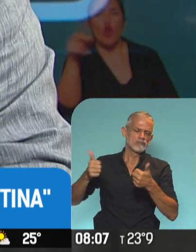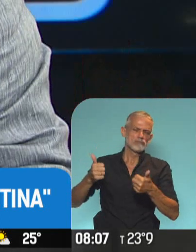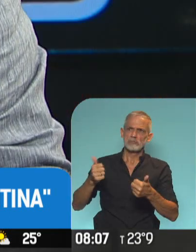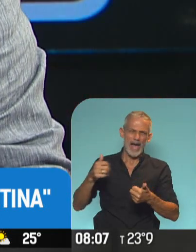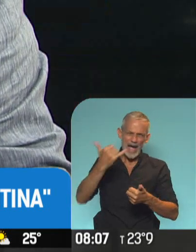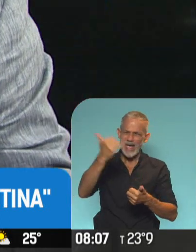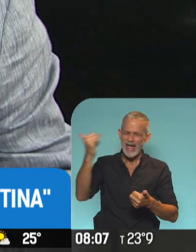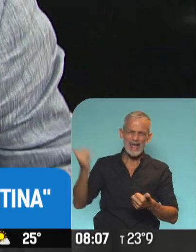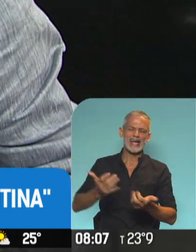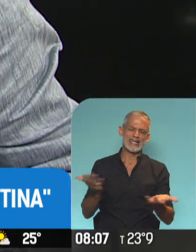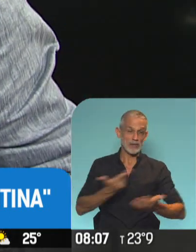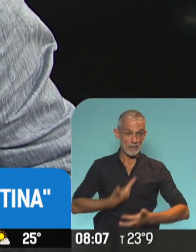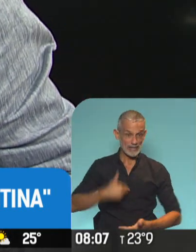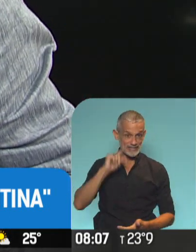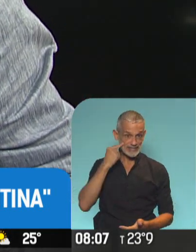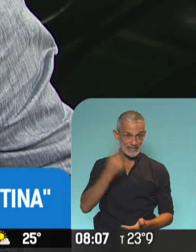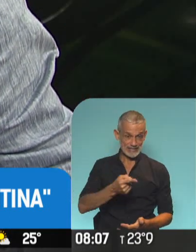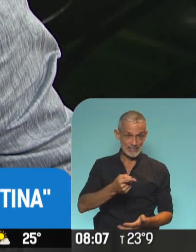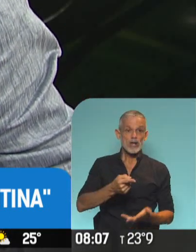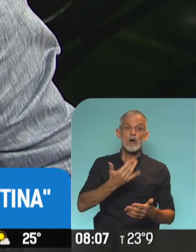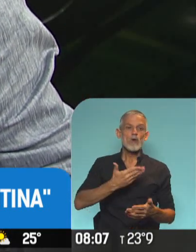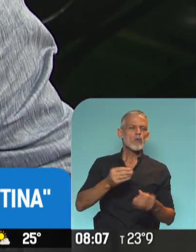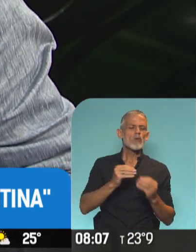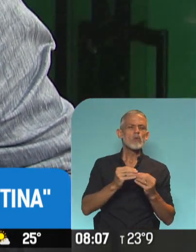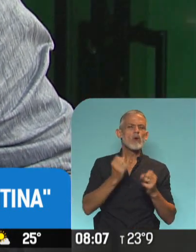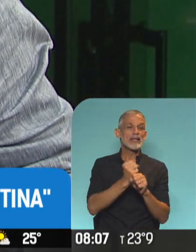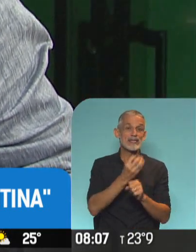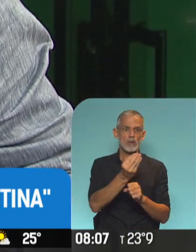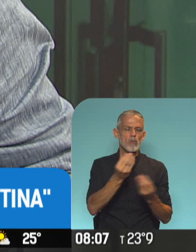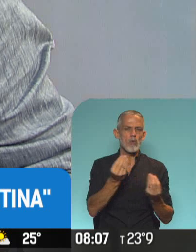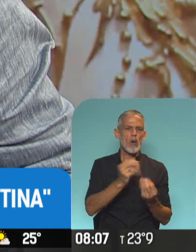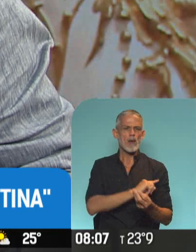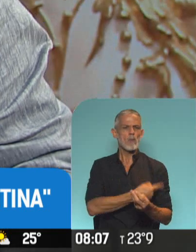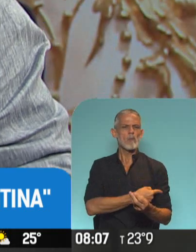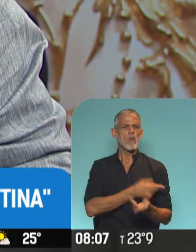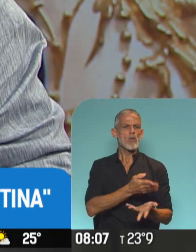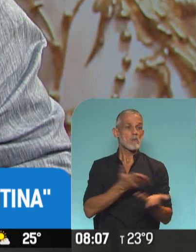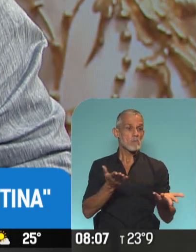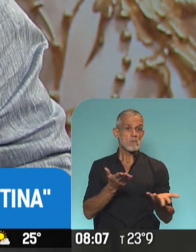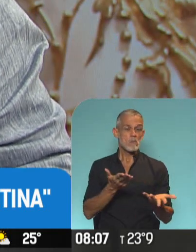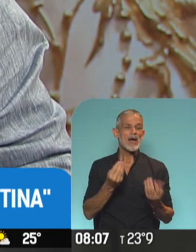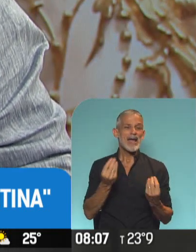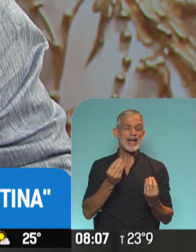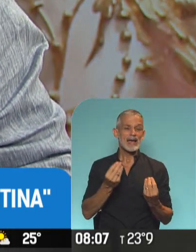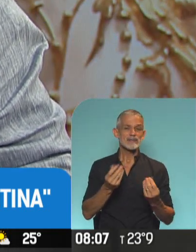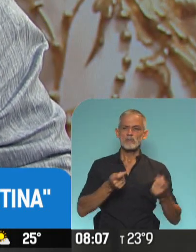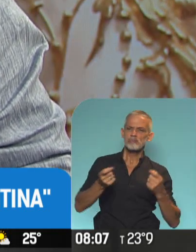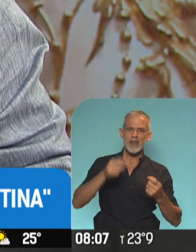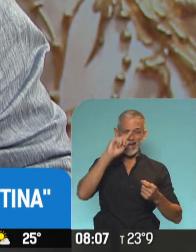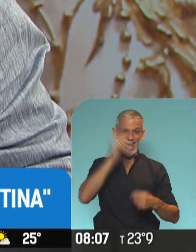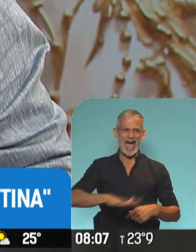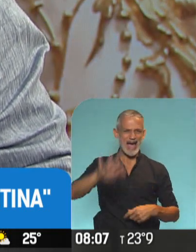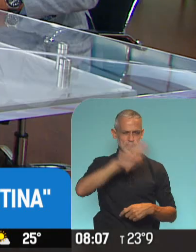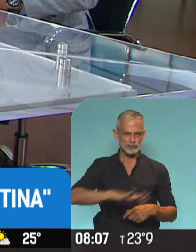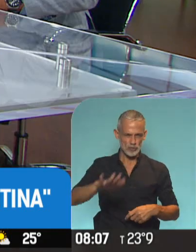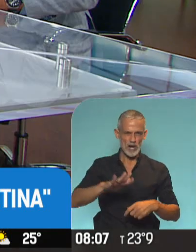su lugar. El presidente de la República cumple la función como órgano poder pura y exclusivamente de la Administración Nacional y la